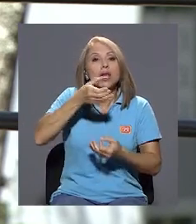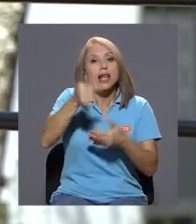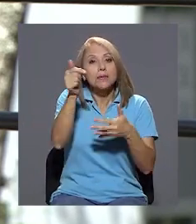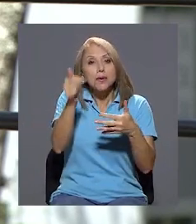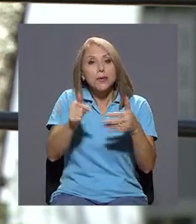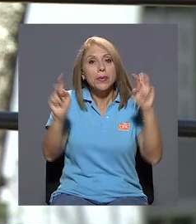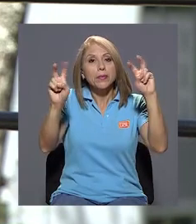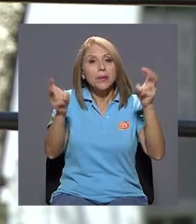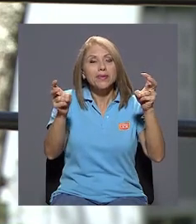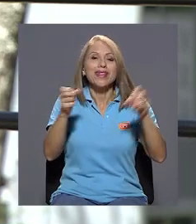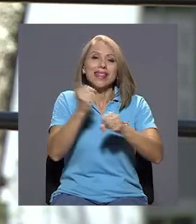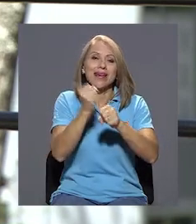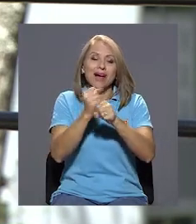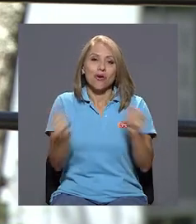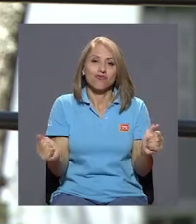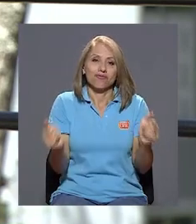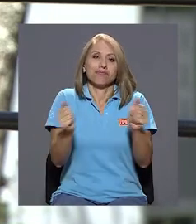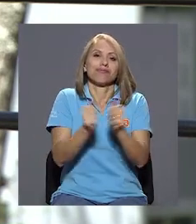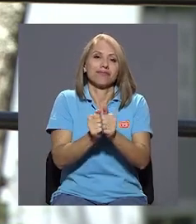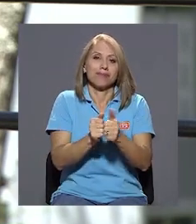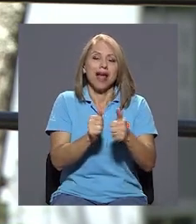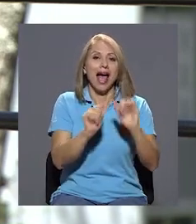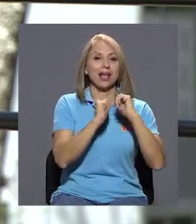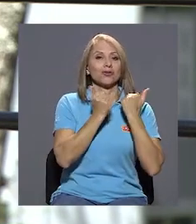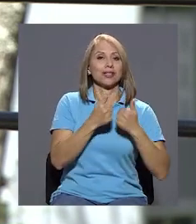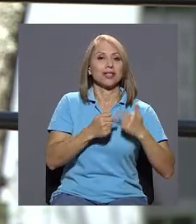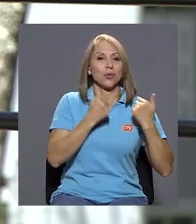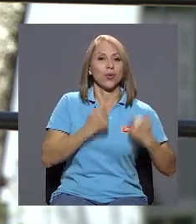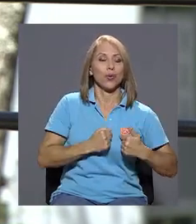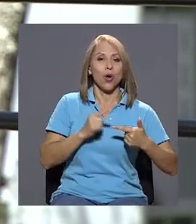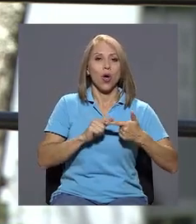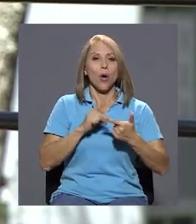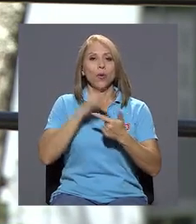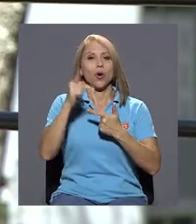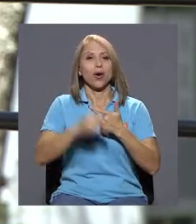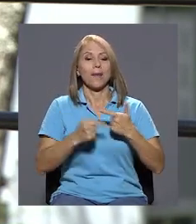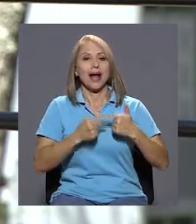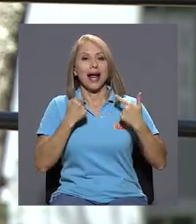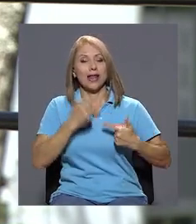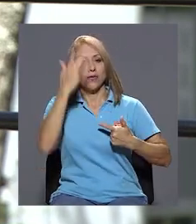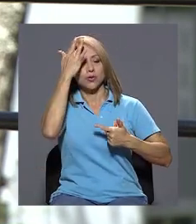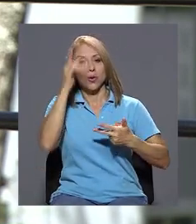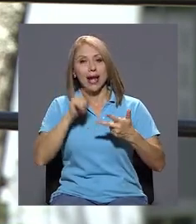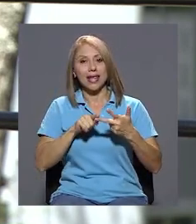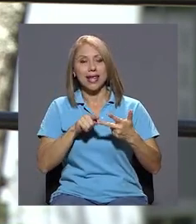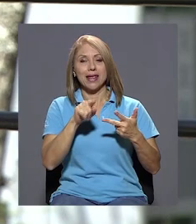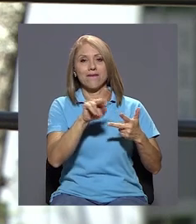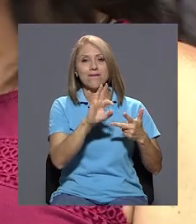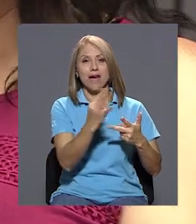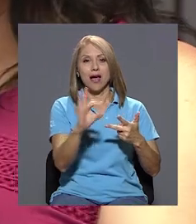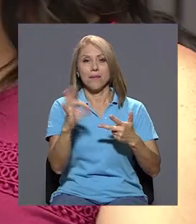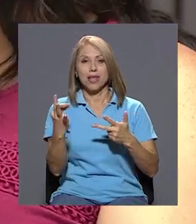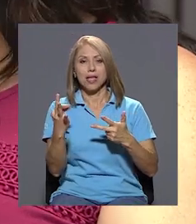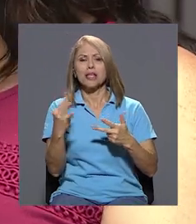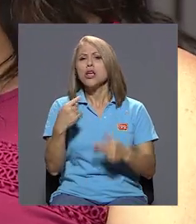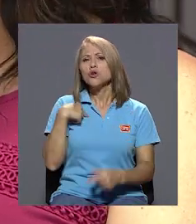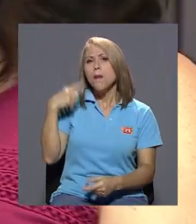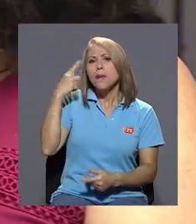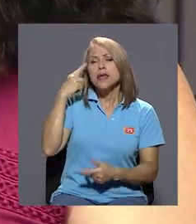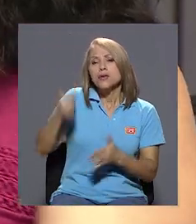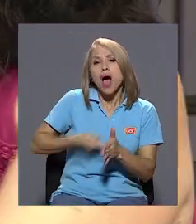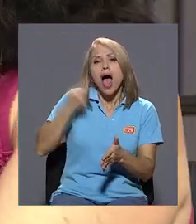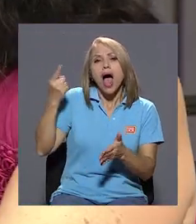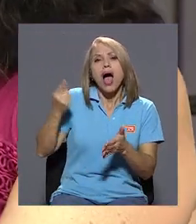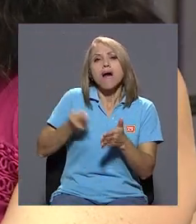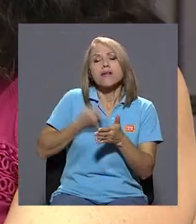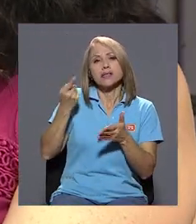familias. Entonces es un trabajo en conjunto, Azocardio, programa cardiovascular y las propias familias. Ajá. Me imagino que tal vez hay algunos